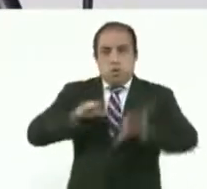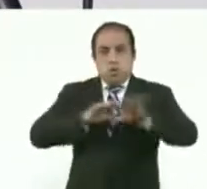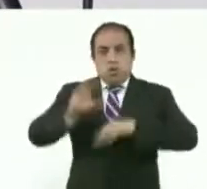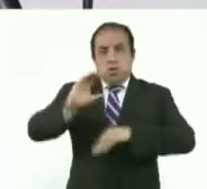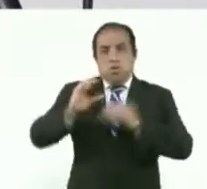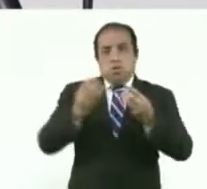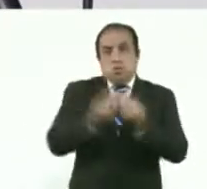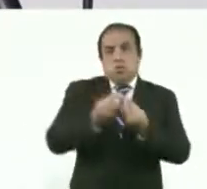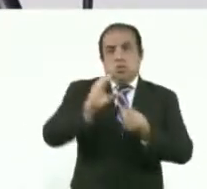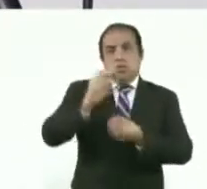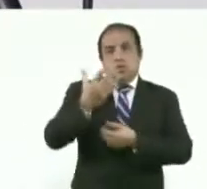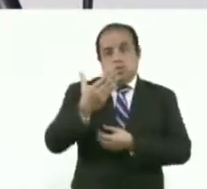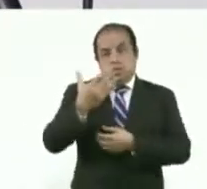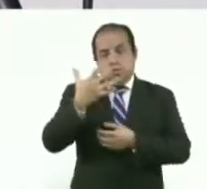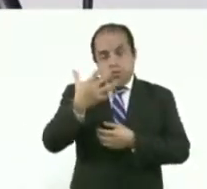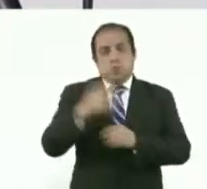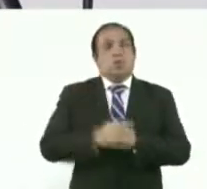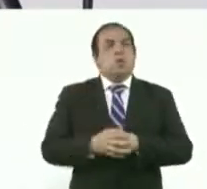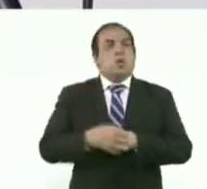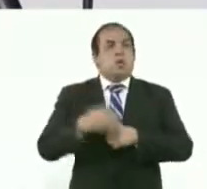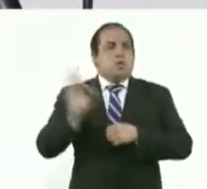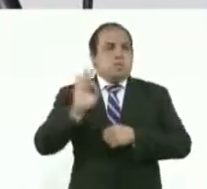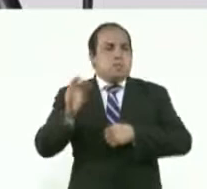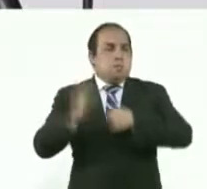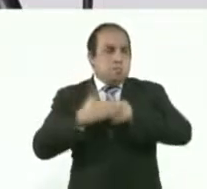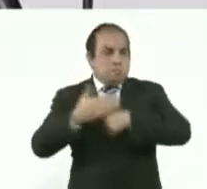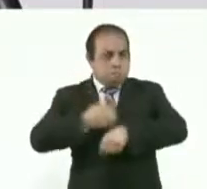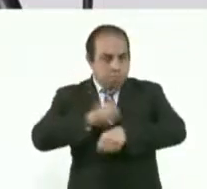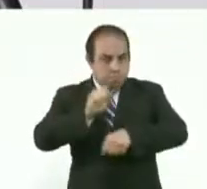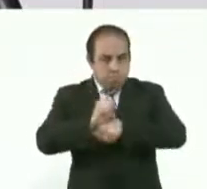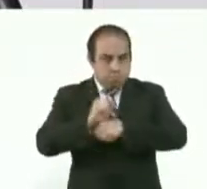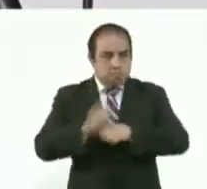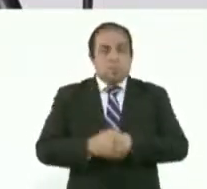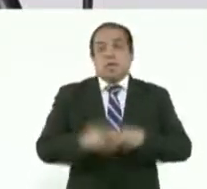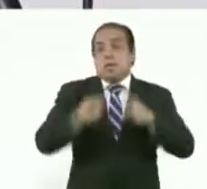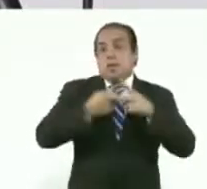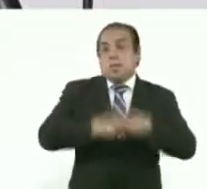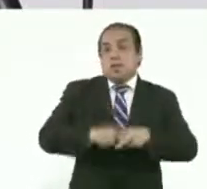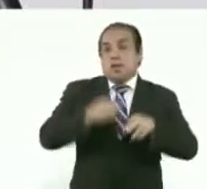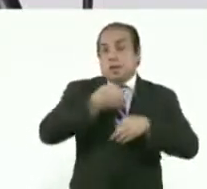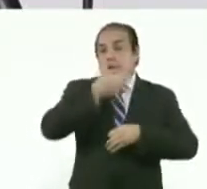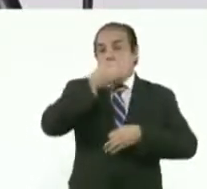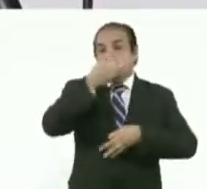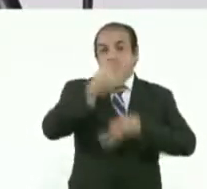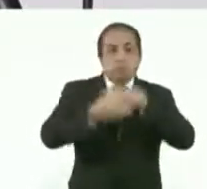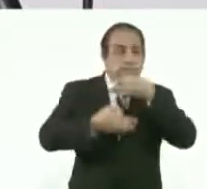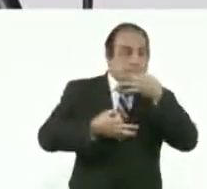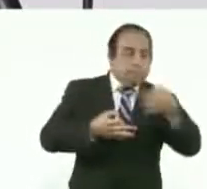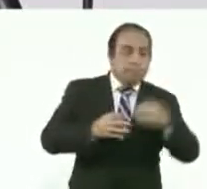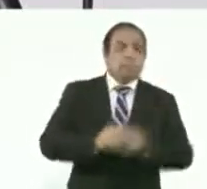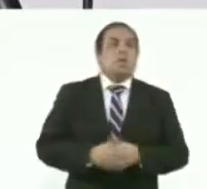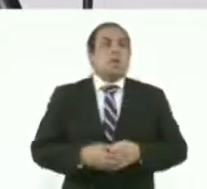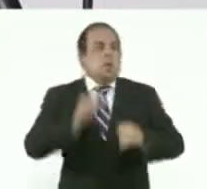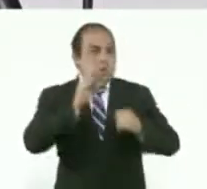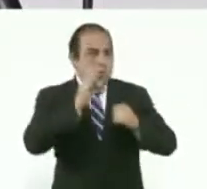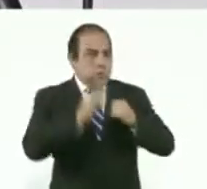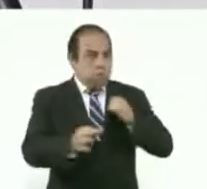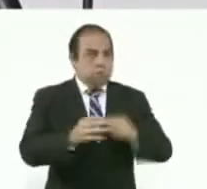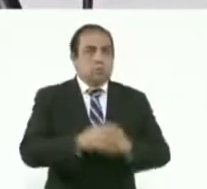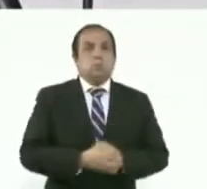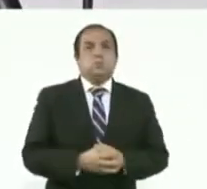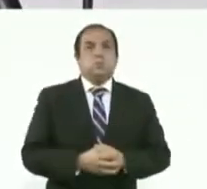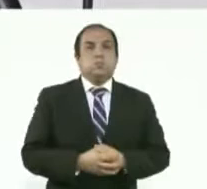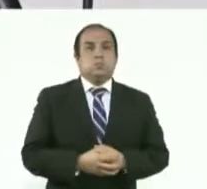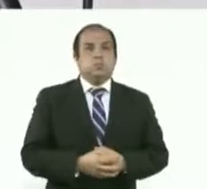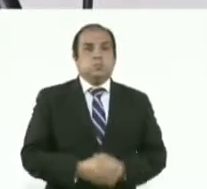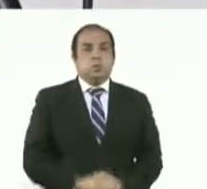y yo creo que a partir de la próxima semana ya puede empezarse a informar. Y ya nada más por último,